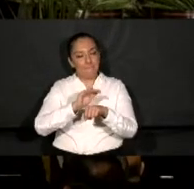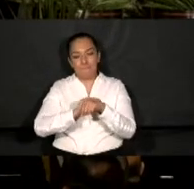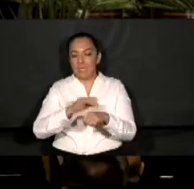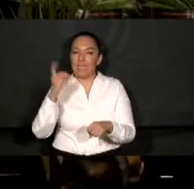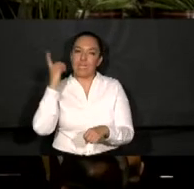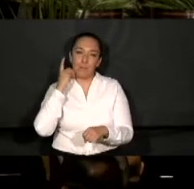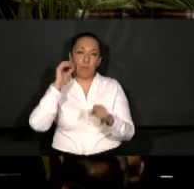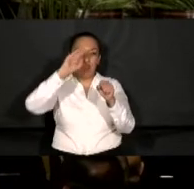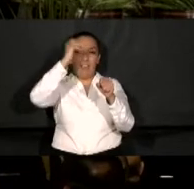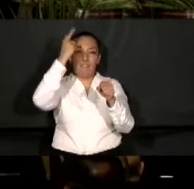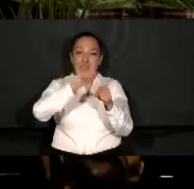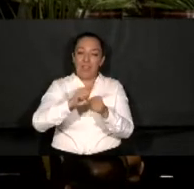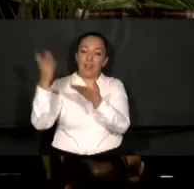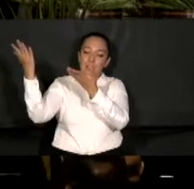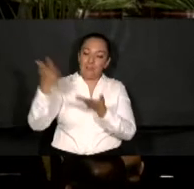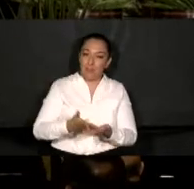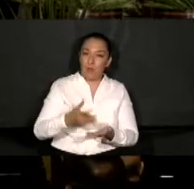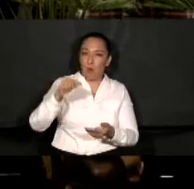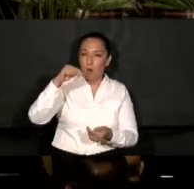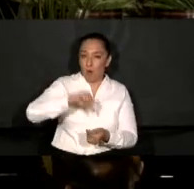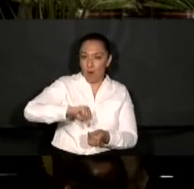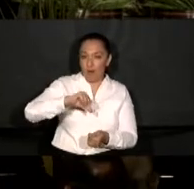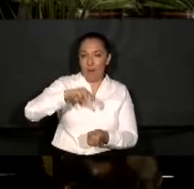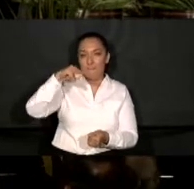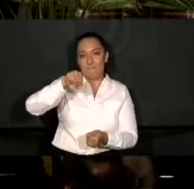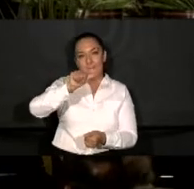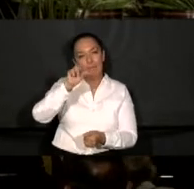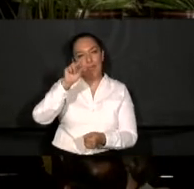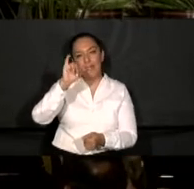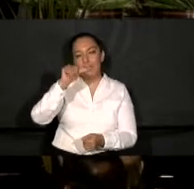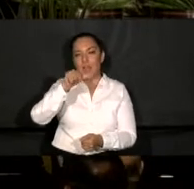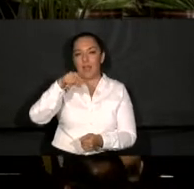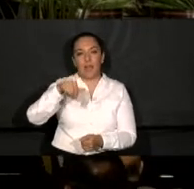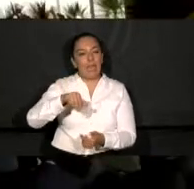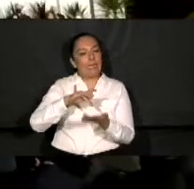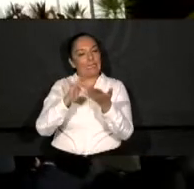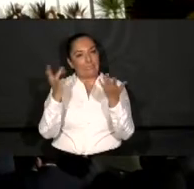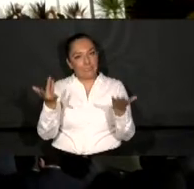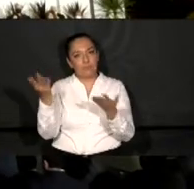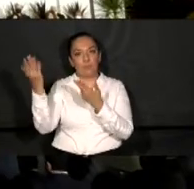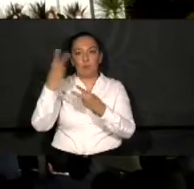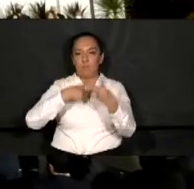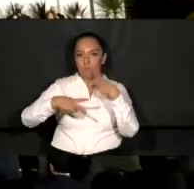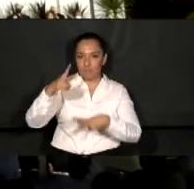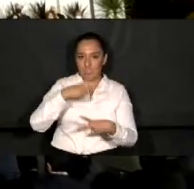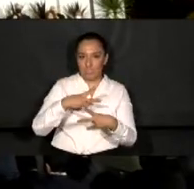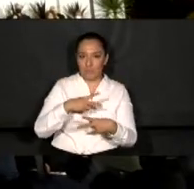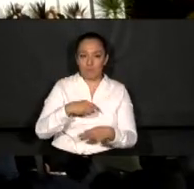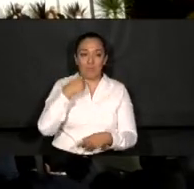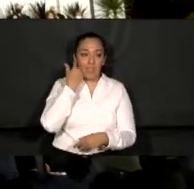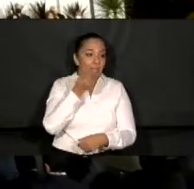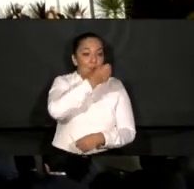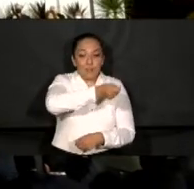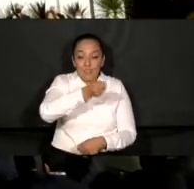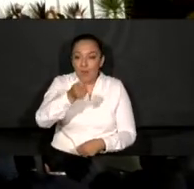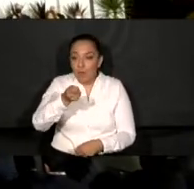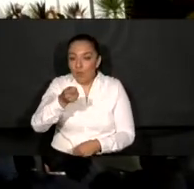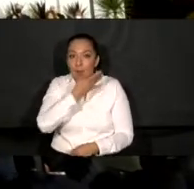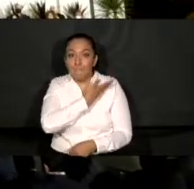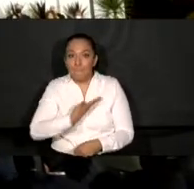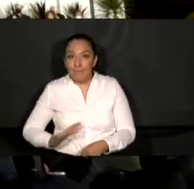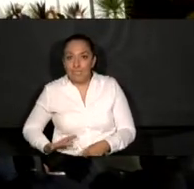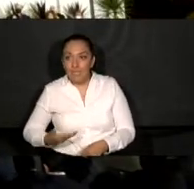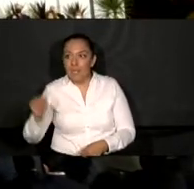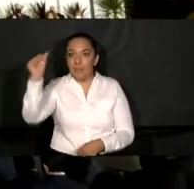de muchos años, Mariana Gómez del Campo Gursa. Gracias, Mariana. Quiero saludar, no veo, al alcalde Armando